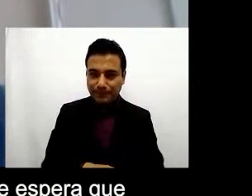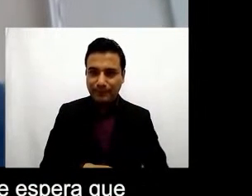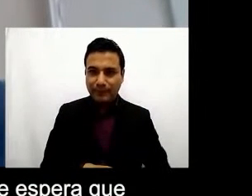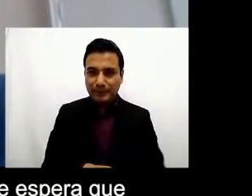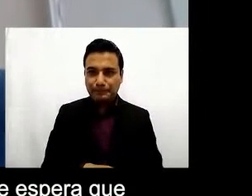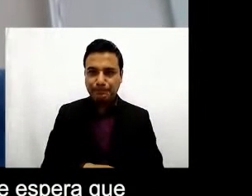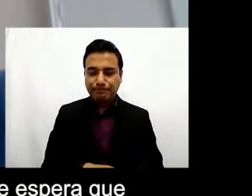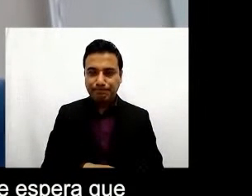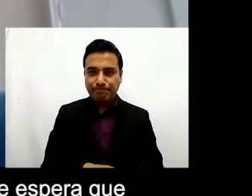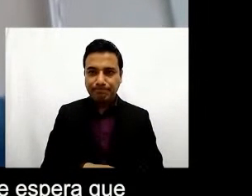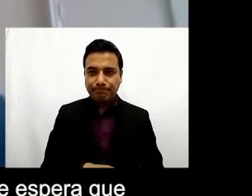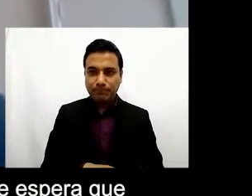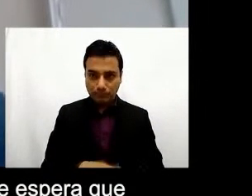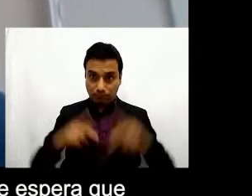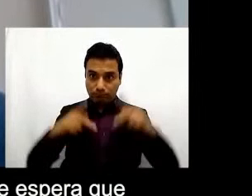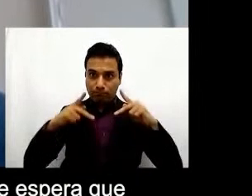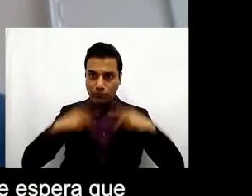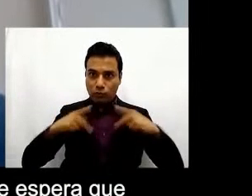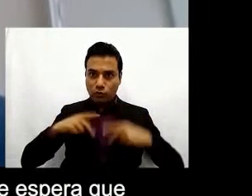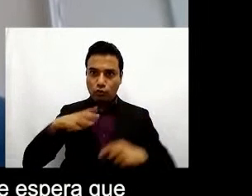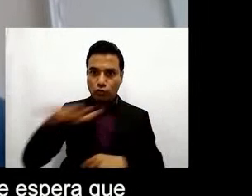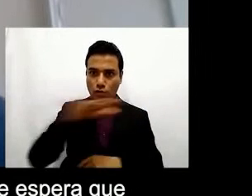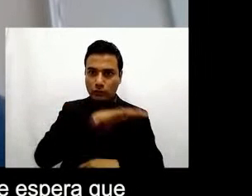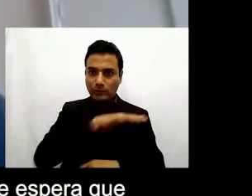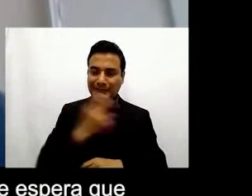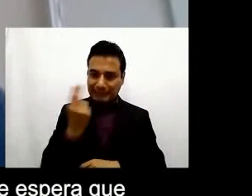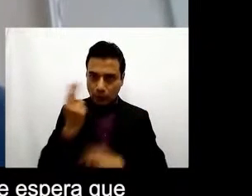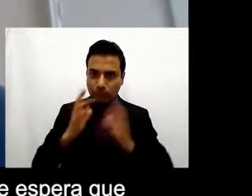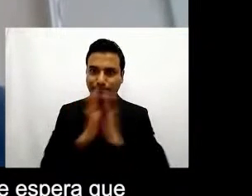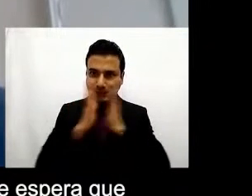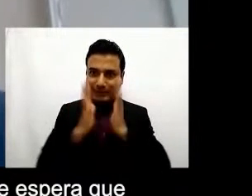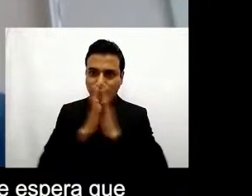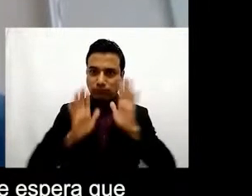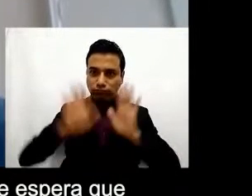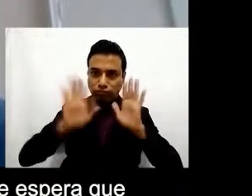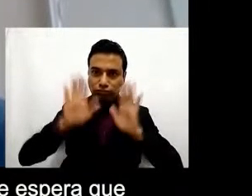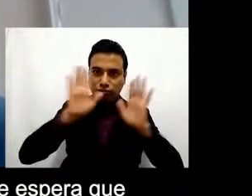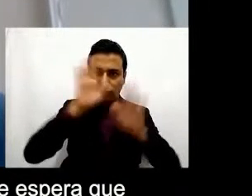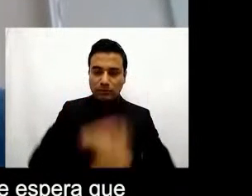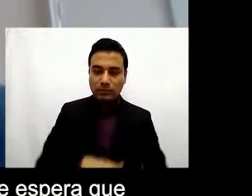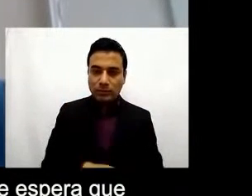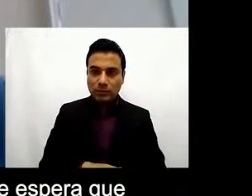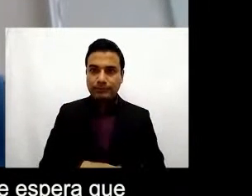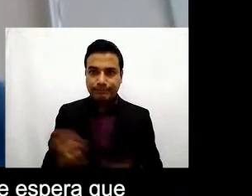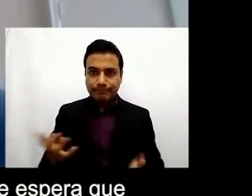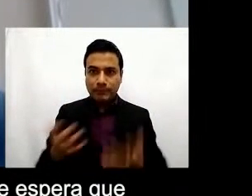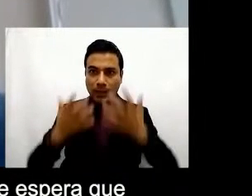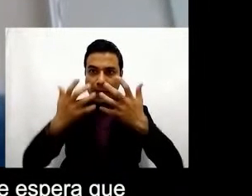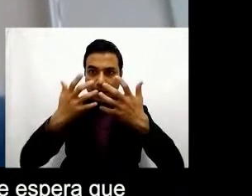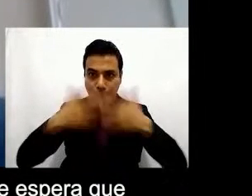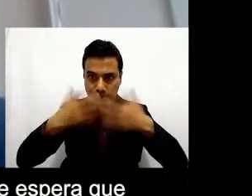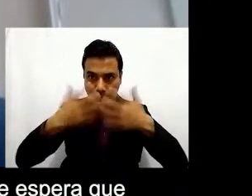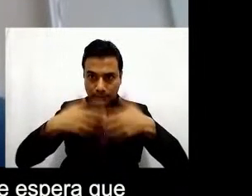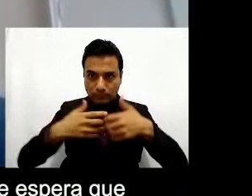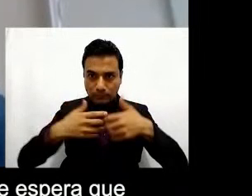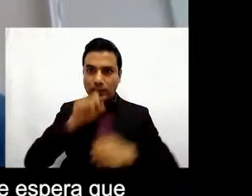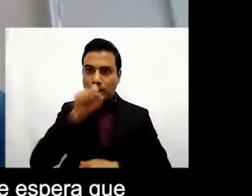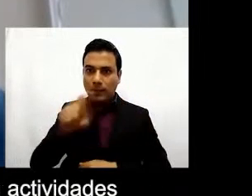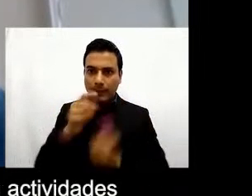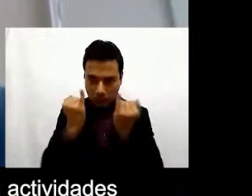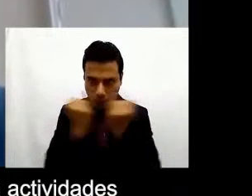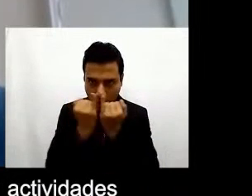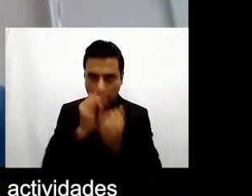la sociedad civil participe, no se espera que los grupos empresariales tengan actividades